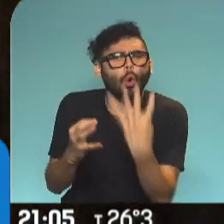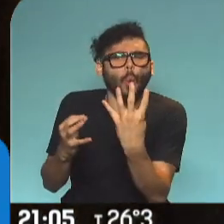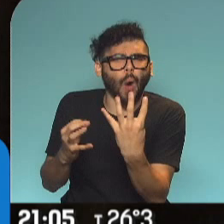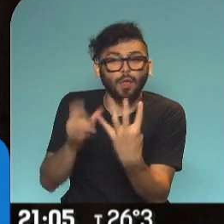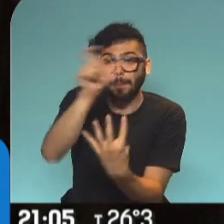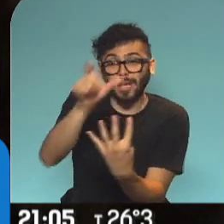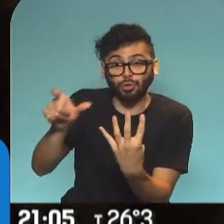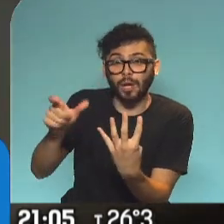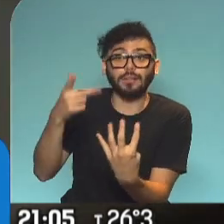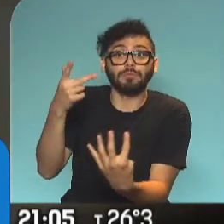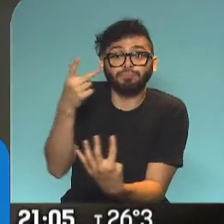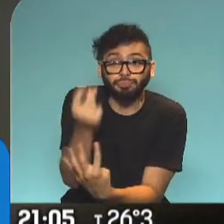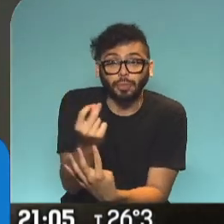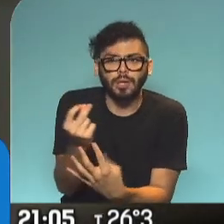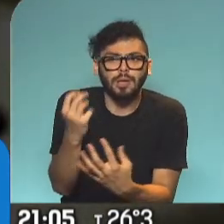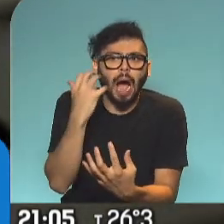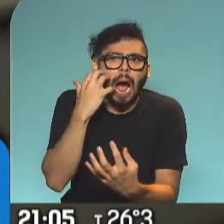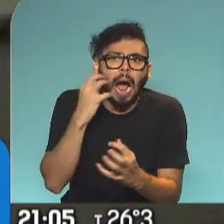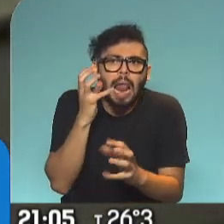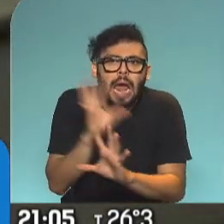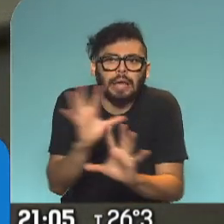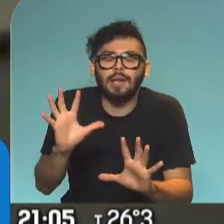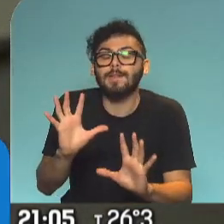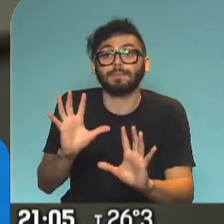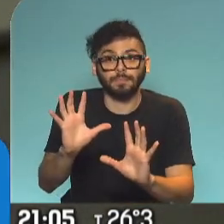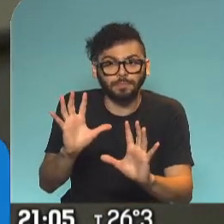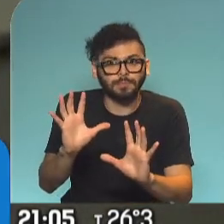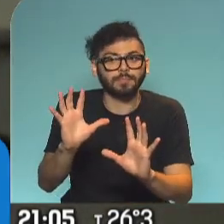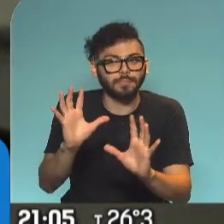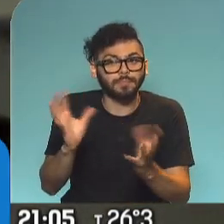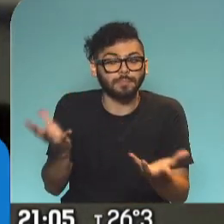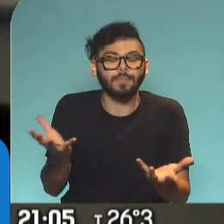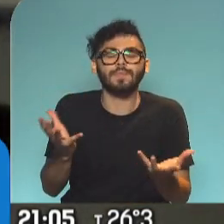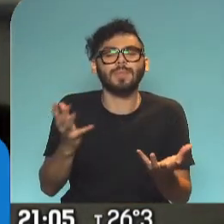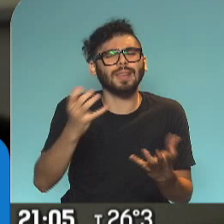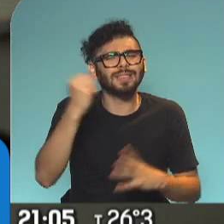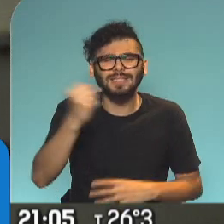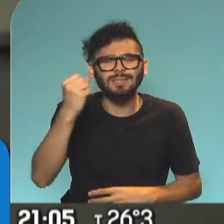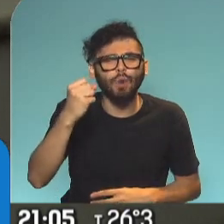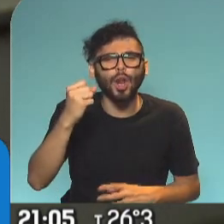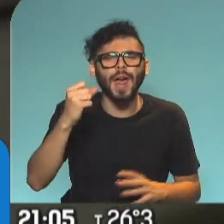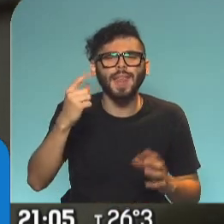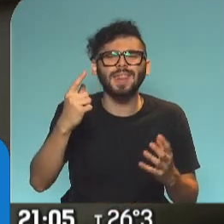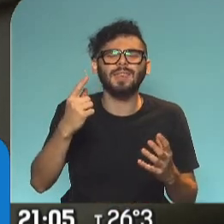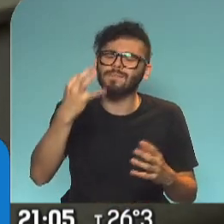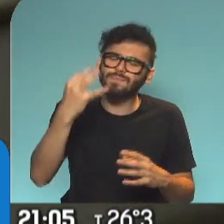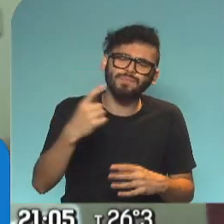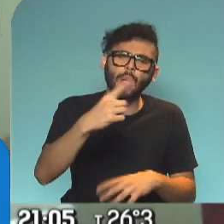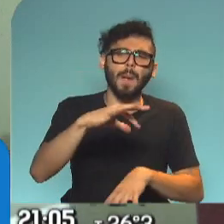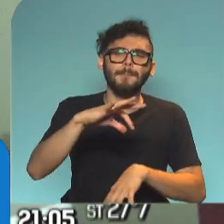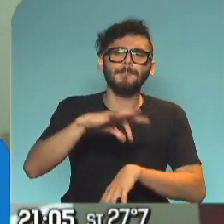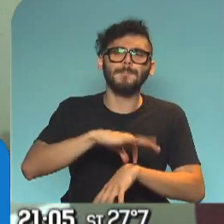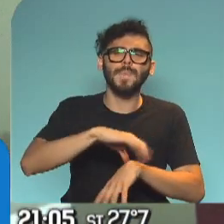dos, cuatro pacientes. O sea que hay que tratar de tener una indicación médica